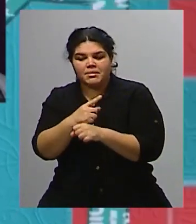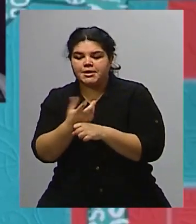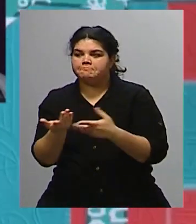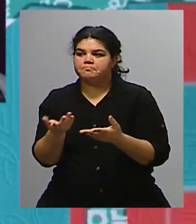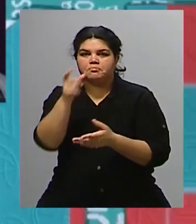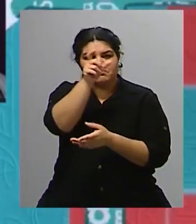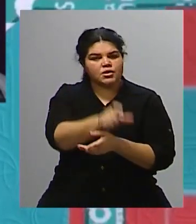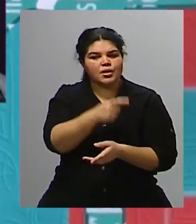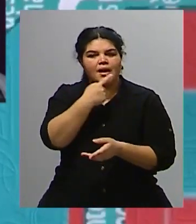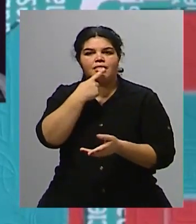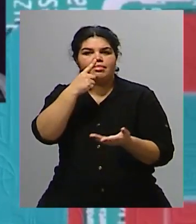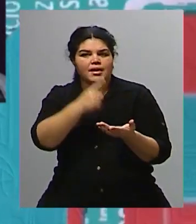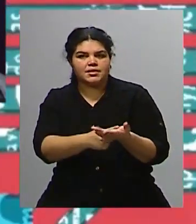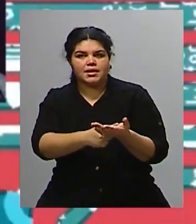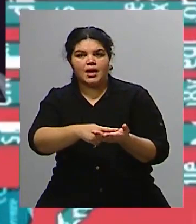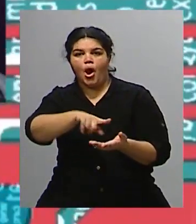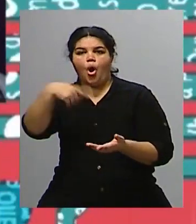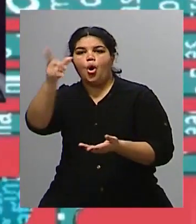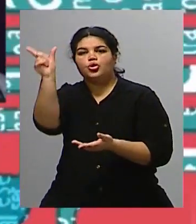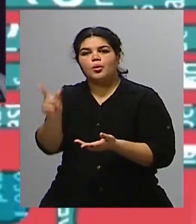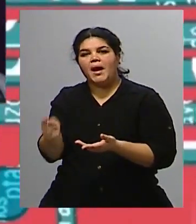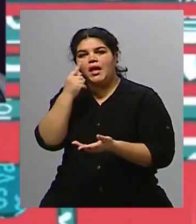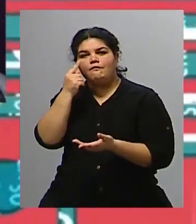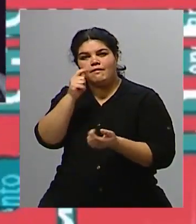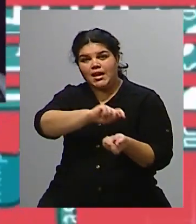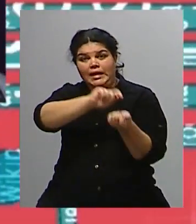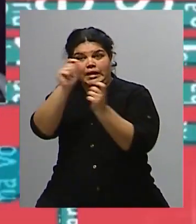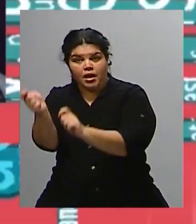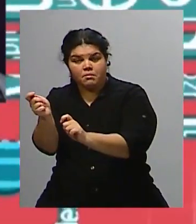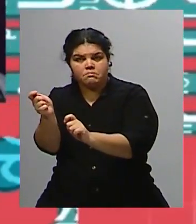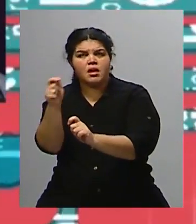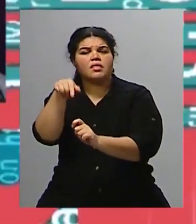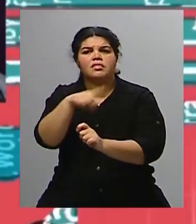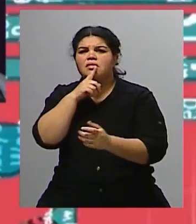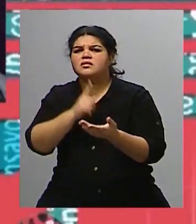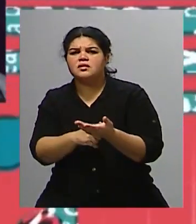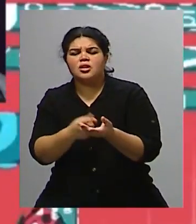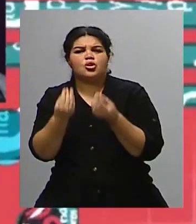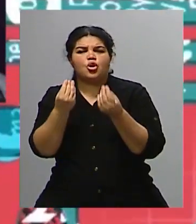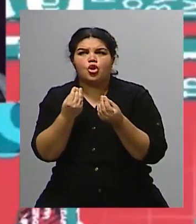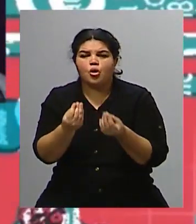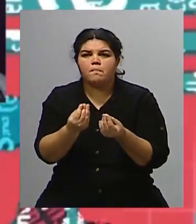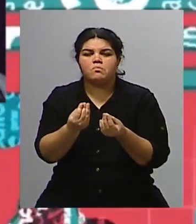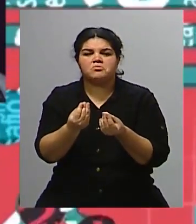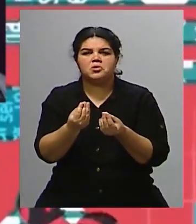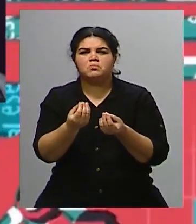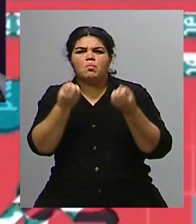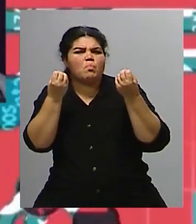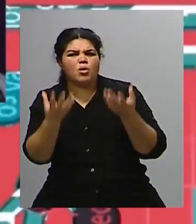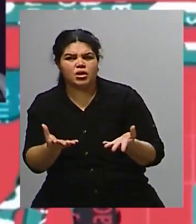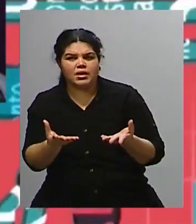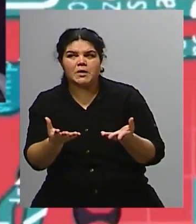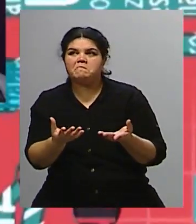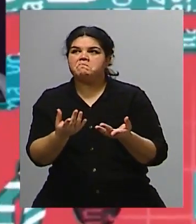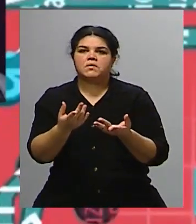decide emigrar? ¿Algo mejor para su vida, tal vez una solución económica o,